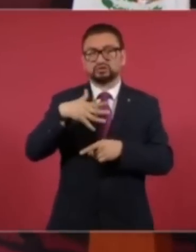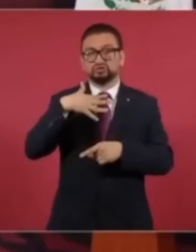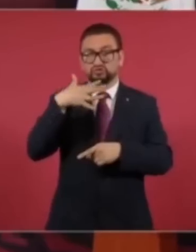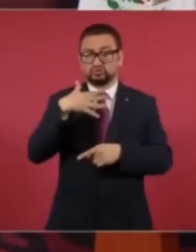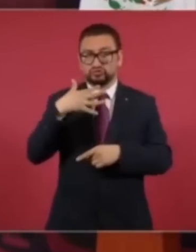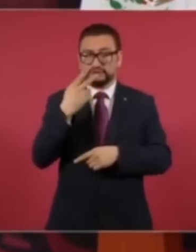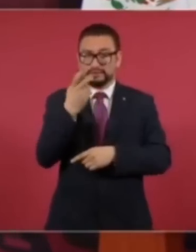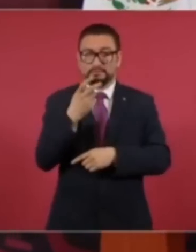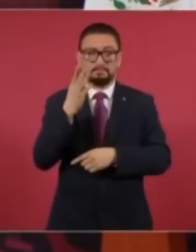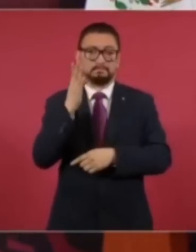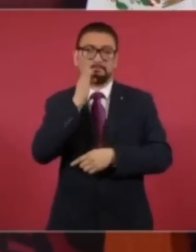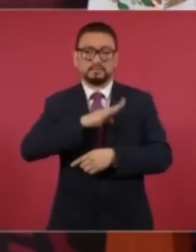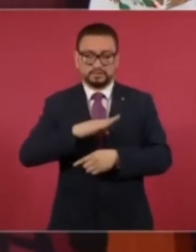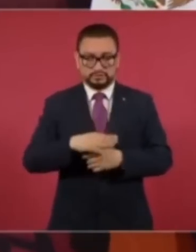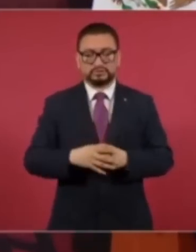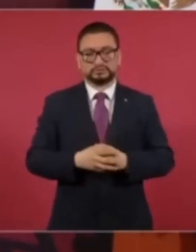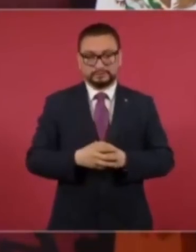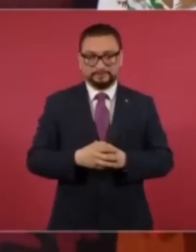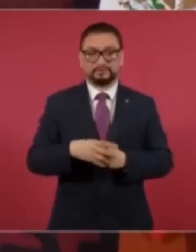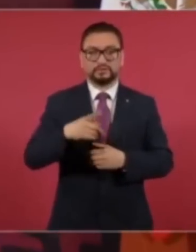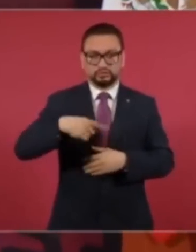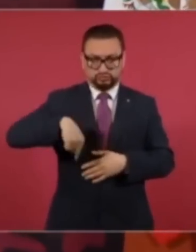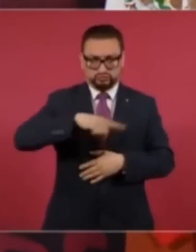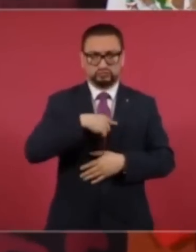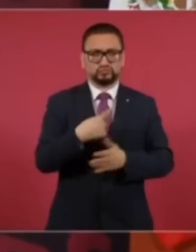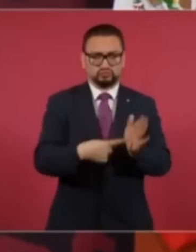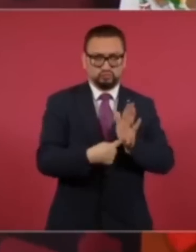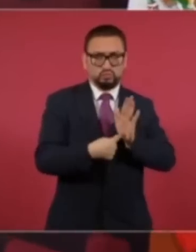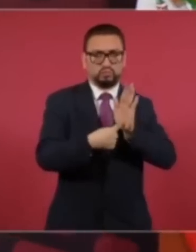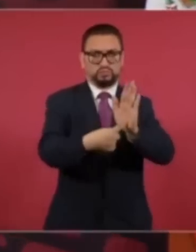corrupción. Vamos a demostrar